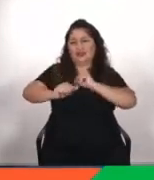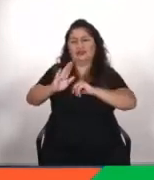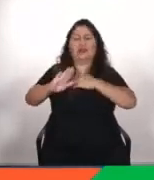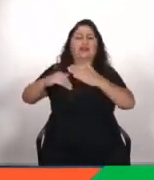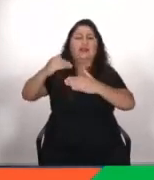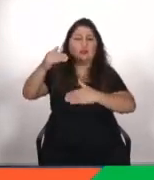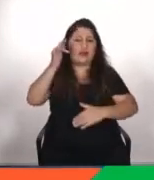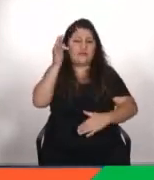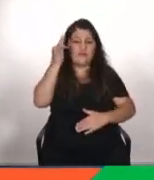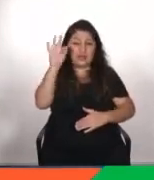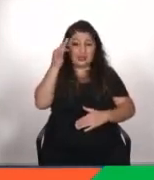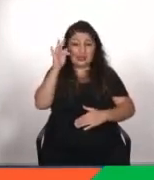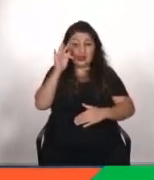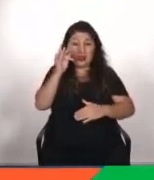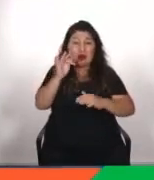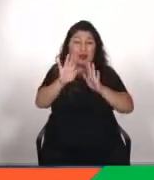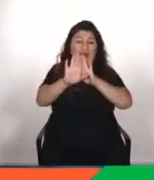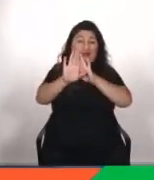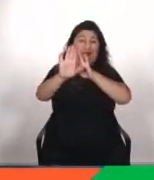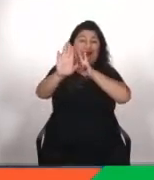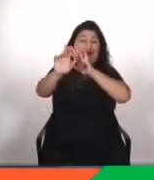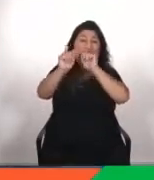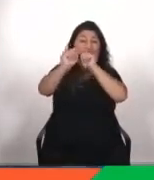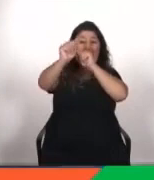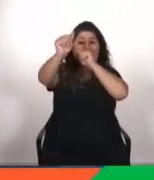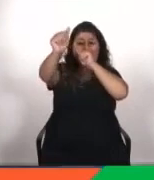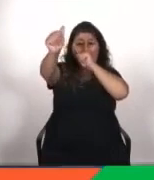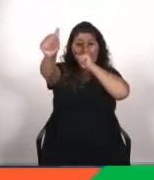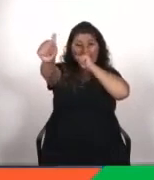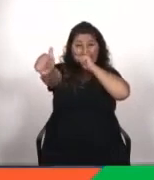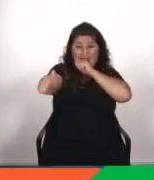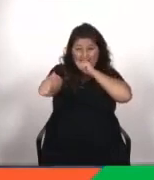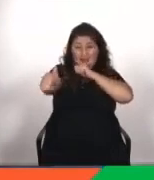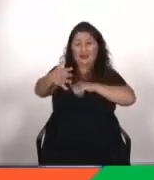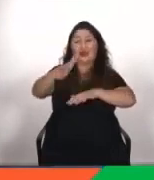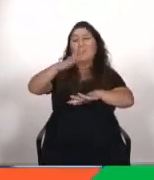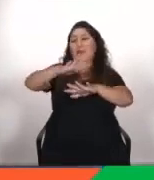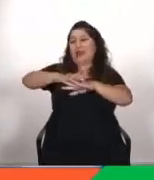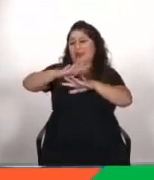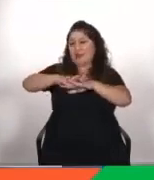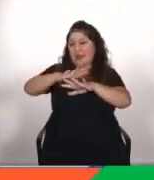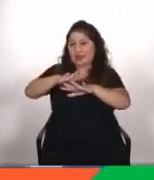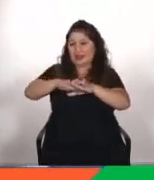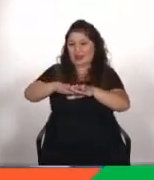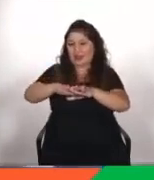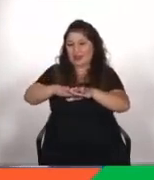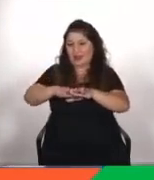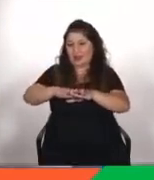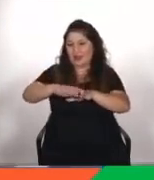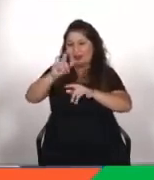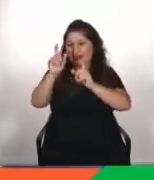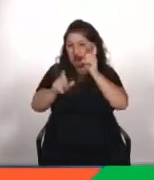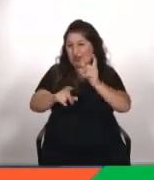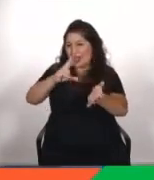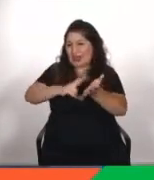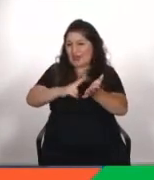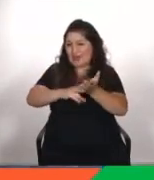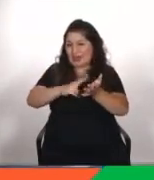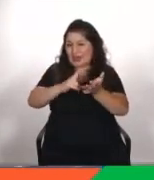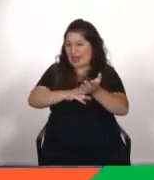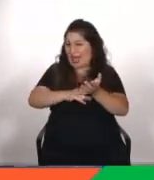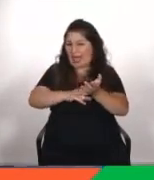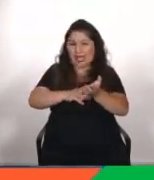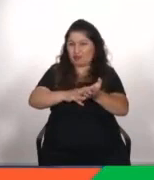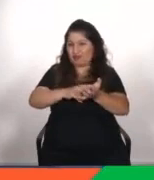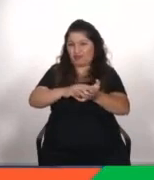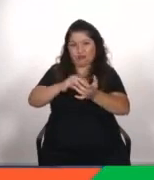y allá al fondo... O allá en el Olimpo están los matemáticos, es como la gente que de verdad es, pero no sé, un genio.